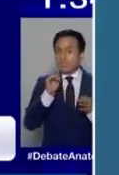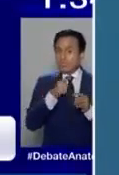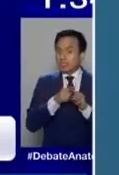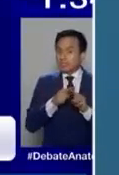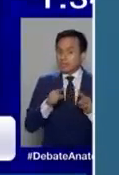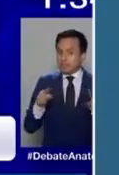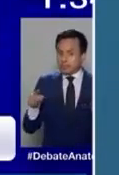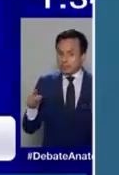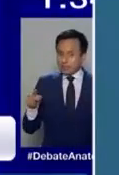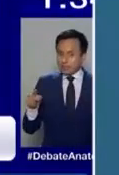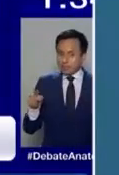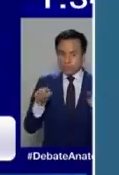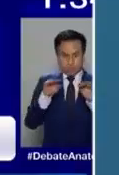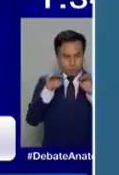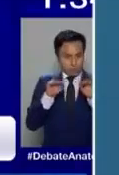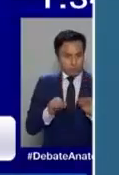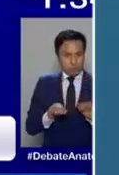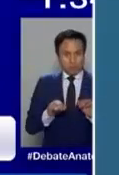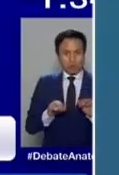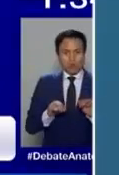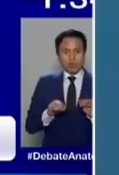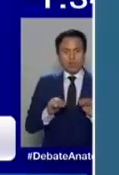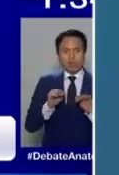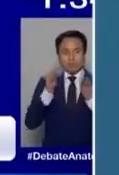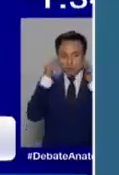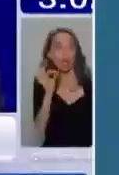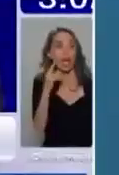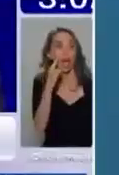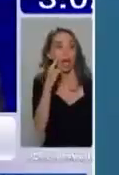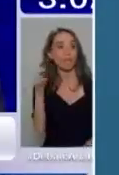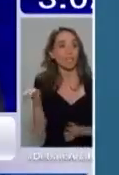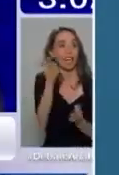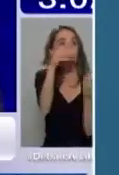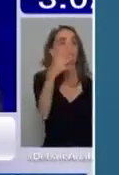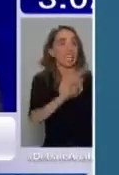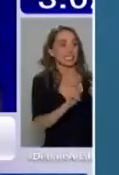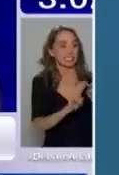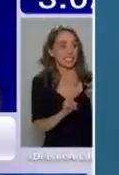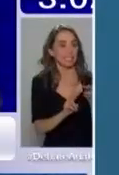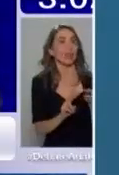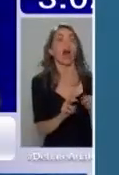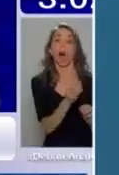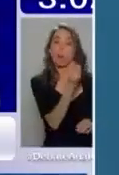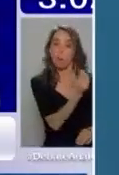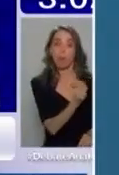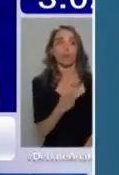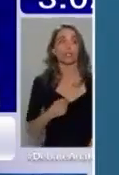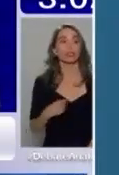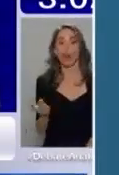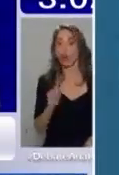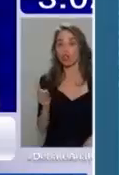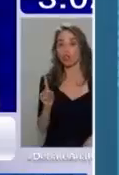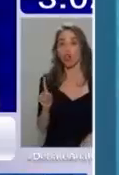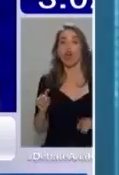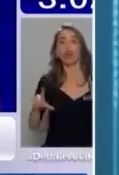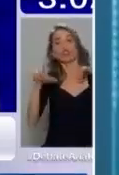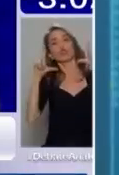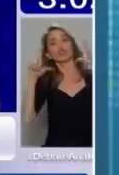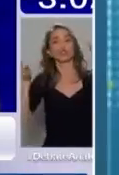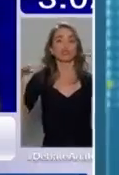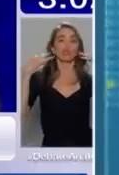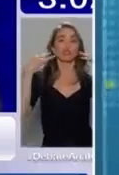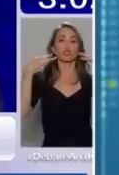fue la respuesta de Gabriel Boric frente al test de droga. Ustedes mismos señalaban que eso probablemente va a quedar